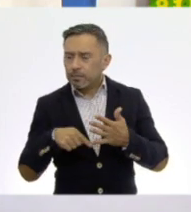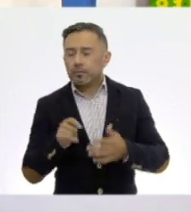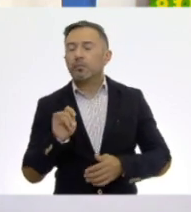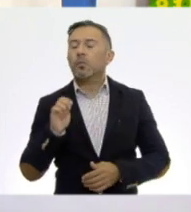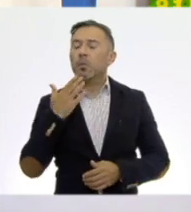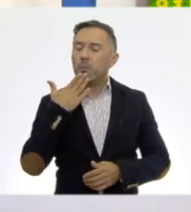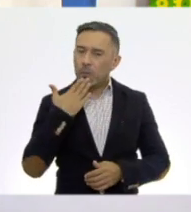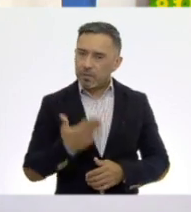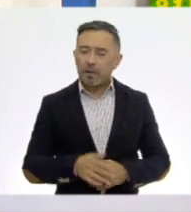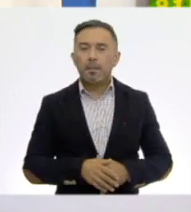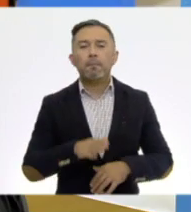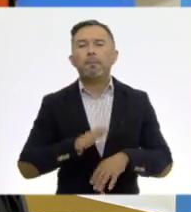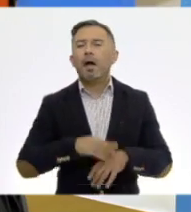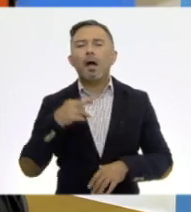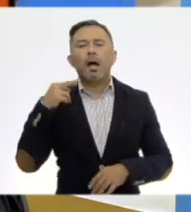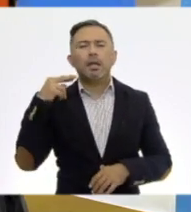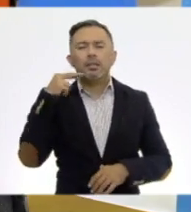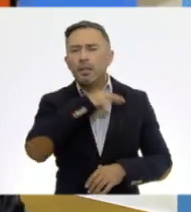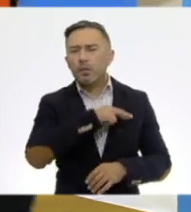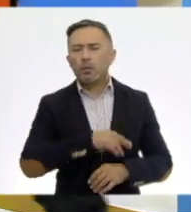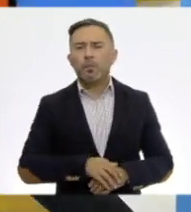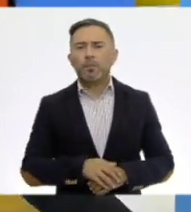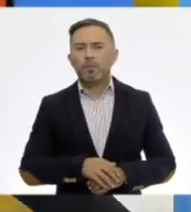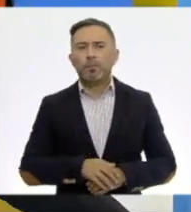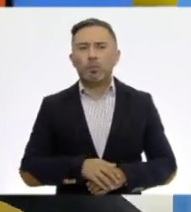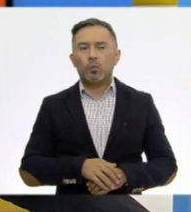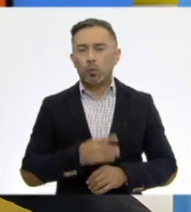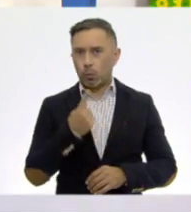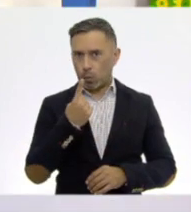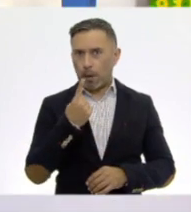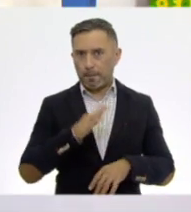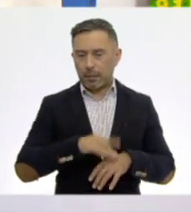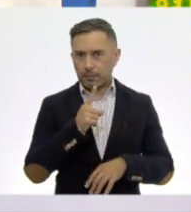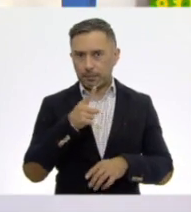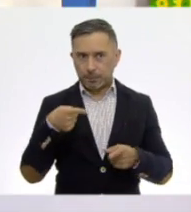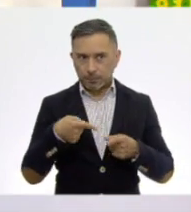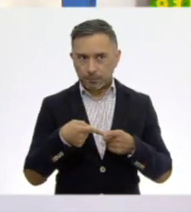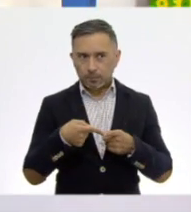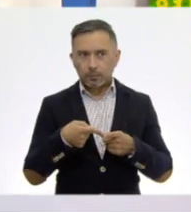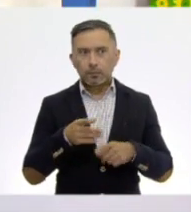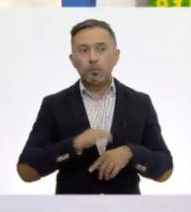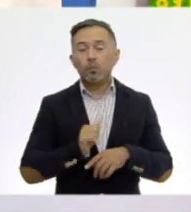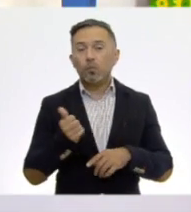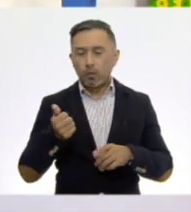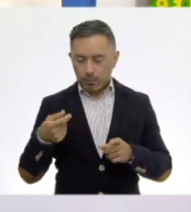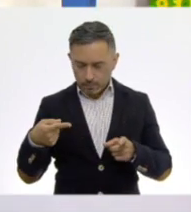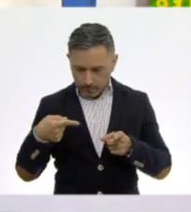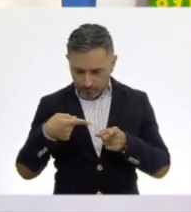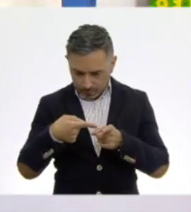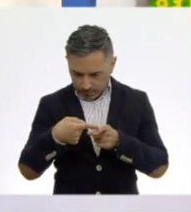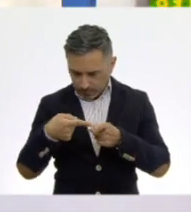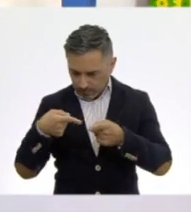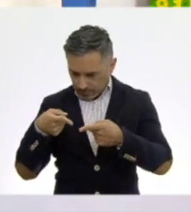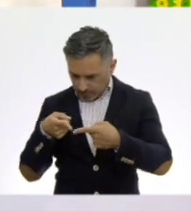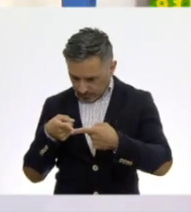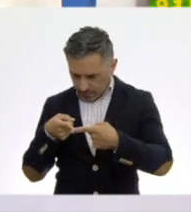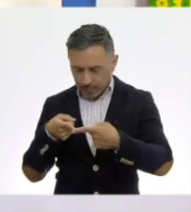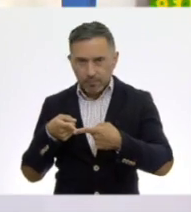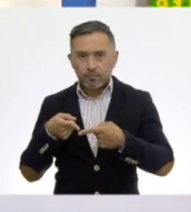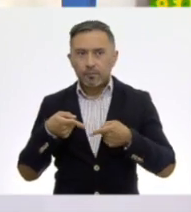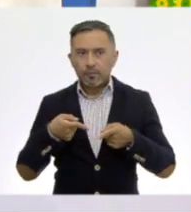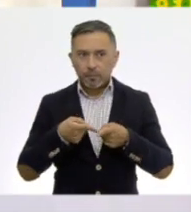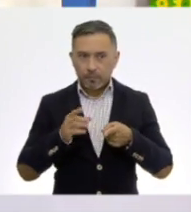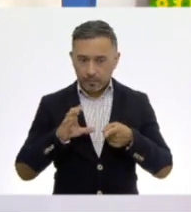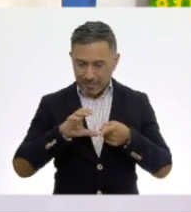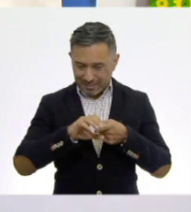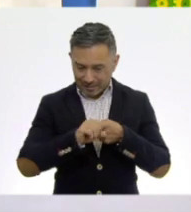Bien. Vamos a hacerlo rápidamente. Aquí tenemos una más y esta otra la voy a unir así. Así